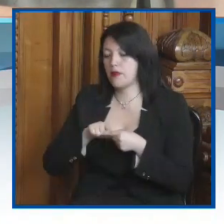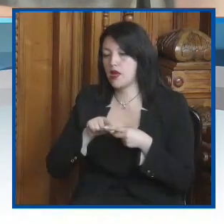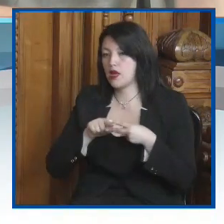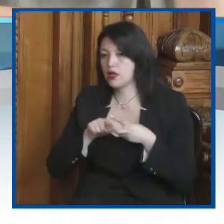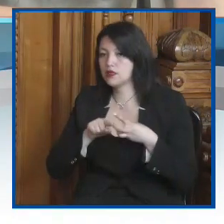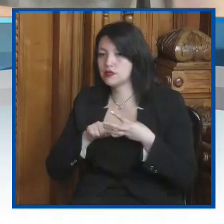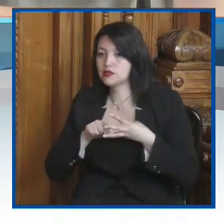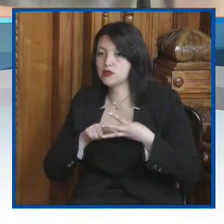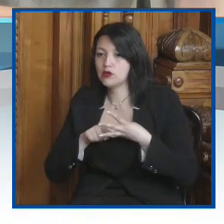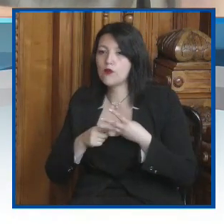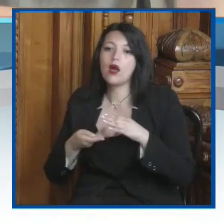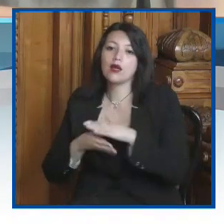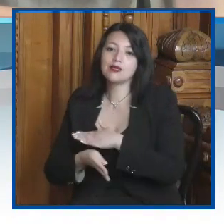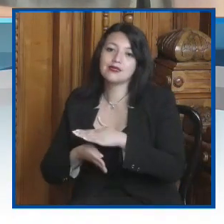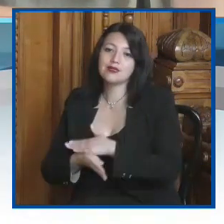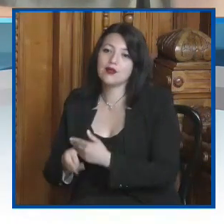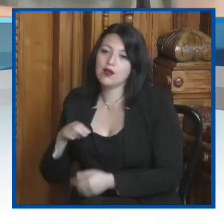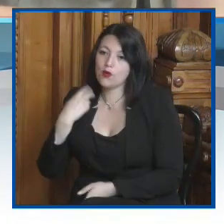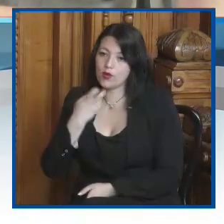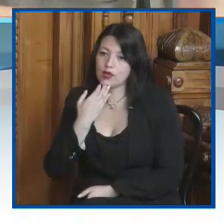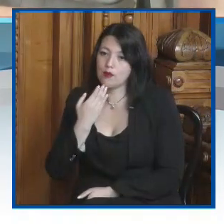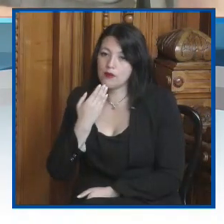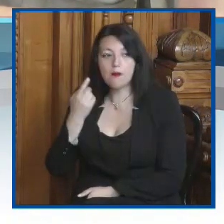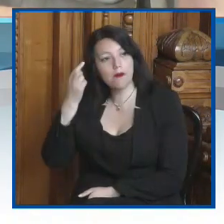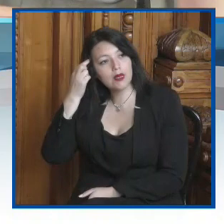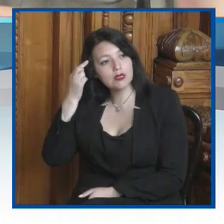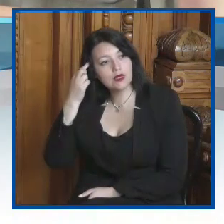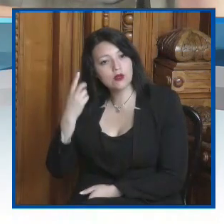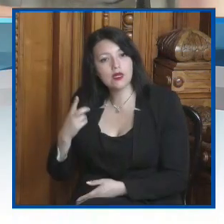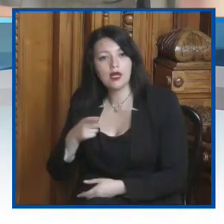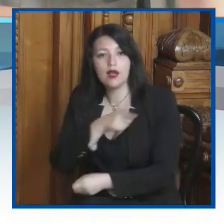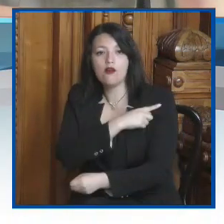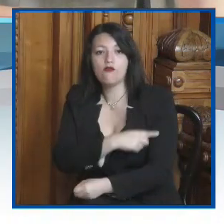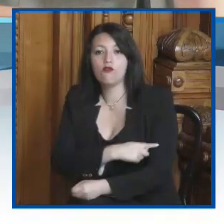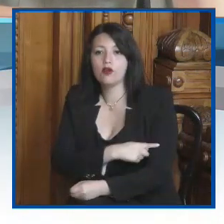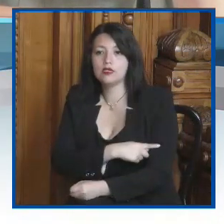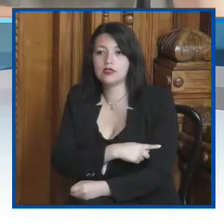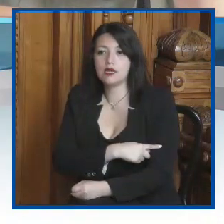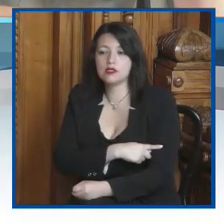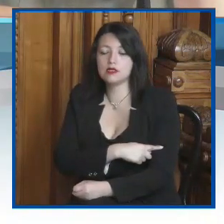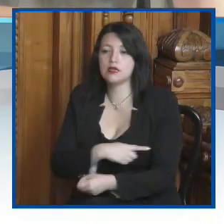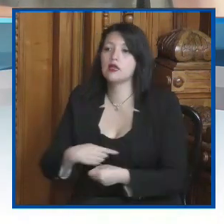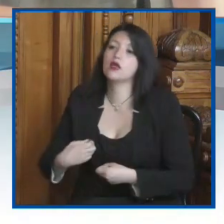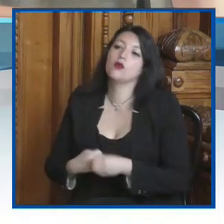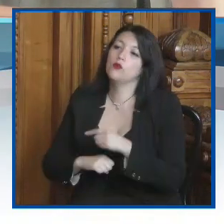lenguaje accesible, también pensando en que las fuerzas policiales nos tienen que entender.